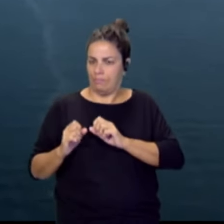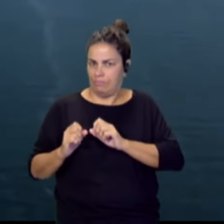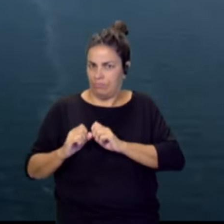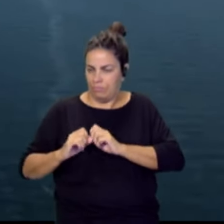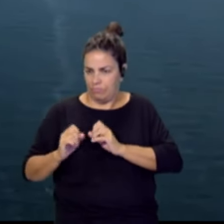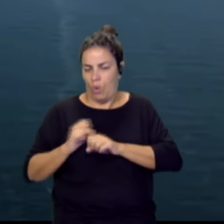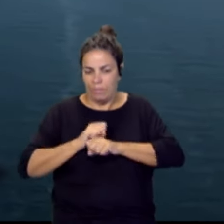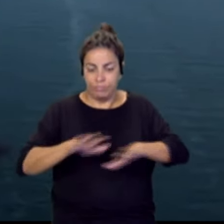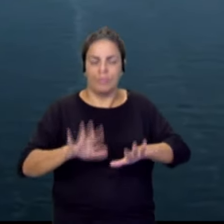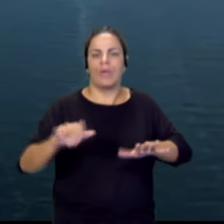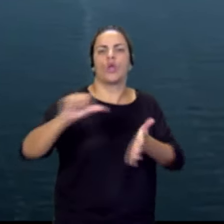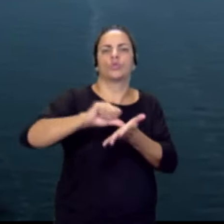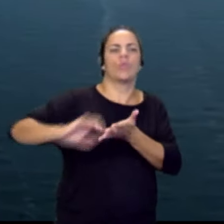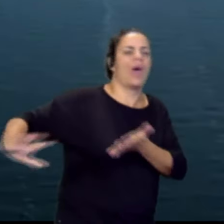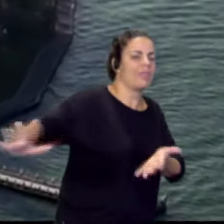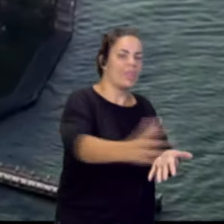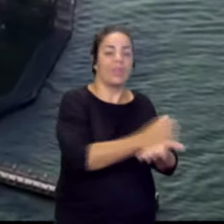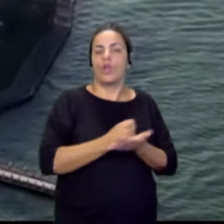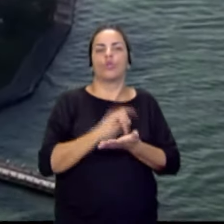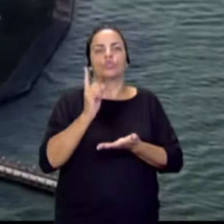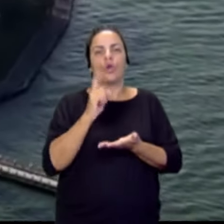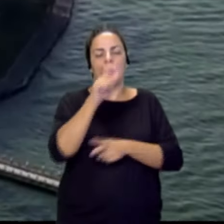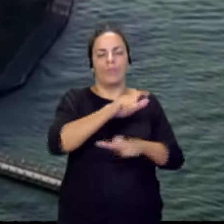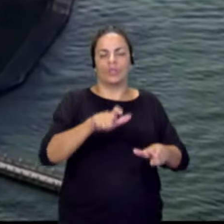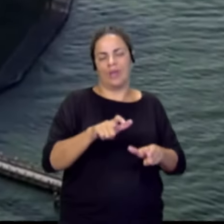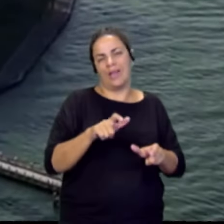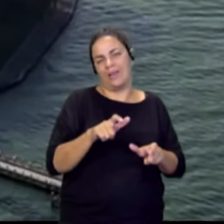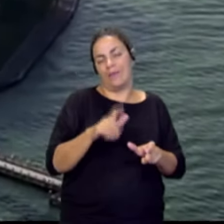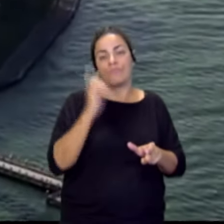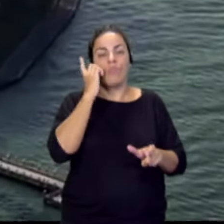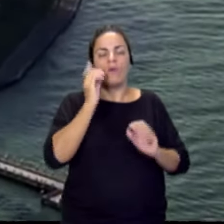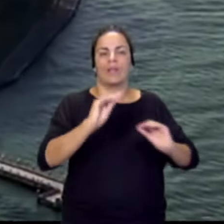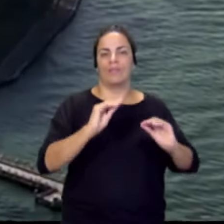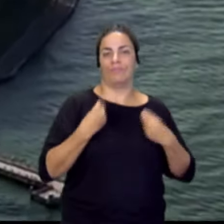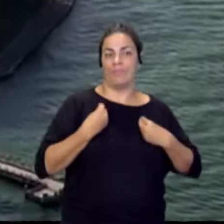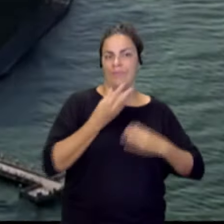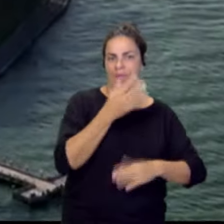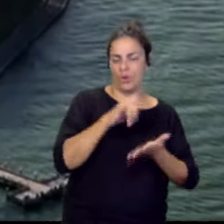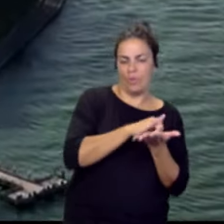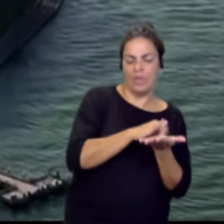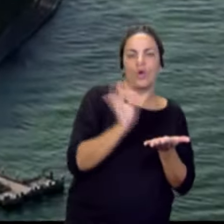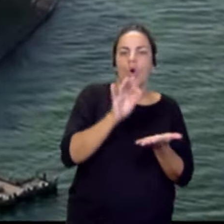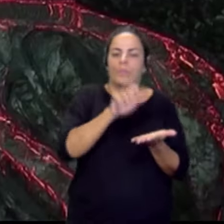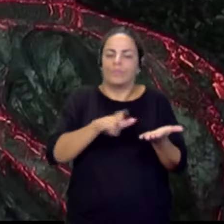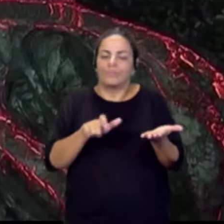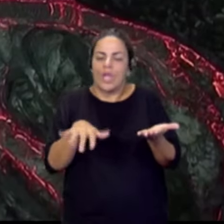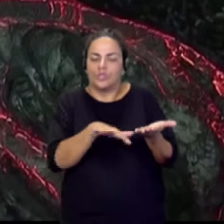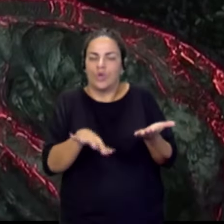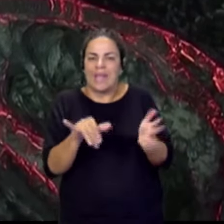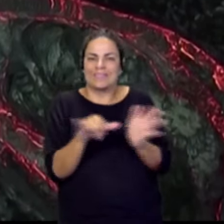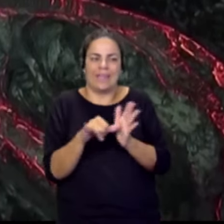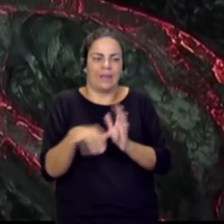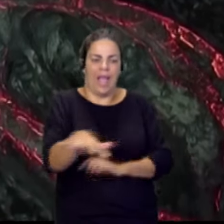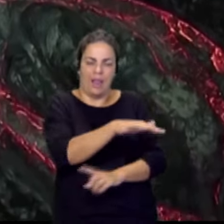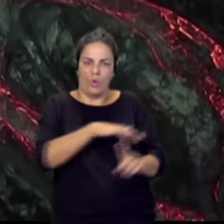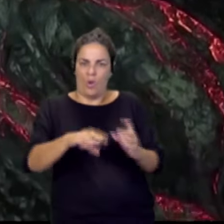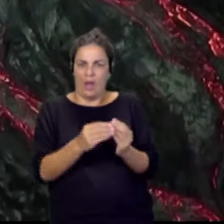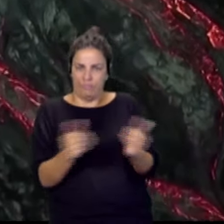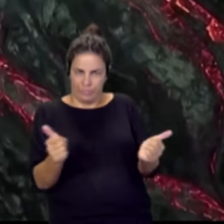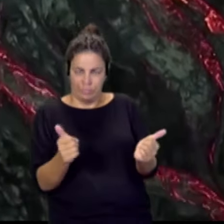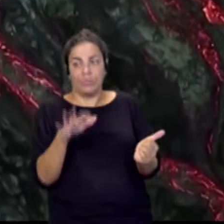acotan a los móviles de neoyorquinos y visitantes en los alrededores del lugar de la desaparición. Más ejemplos que también pueden